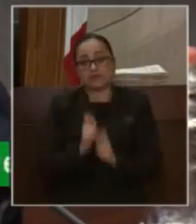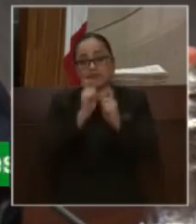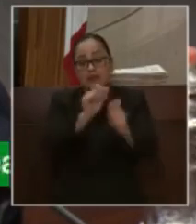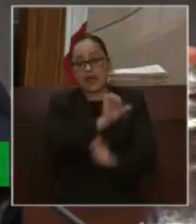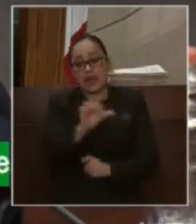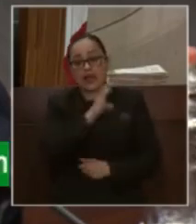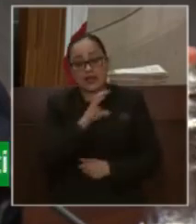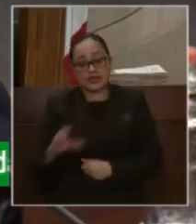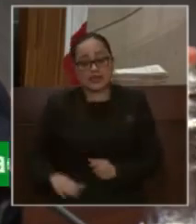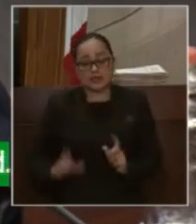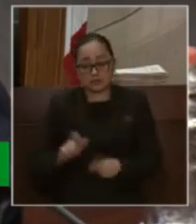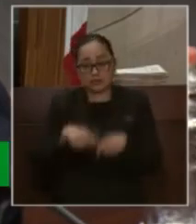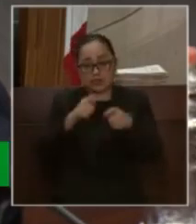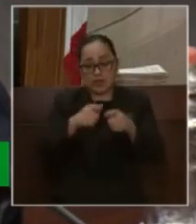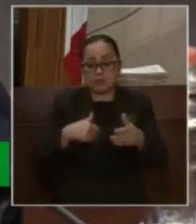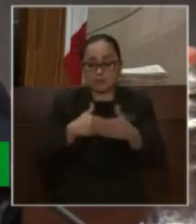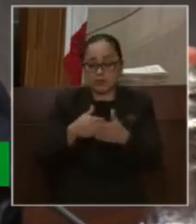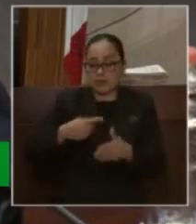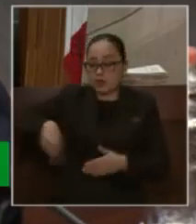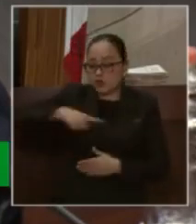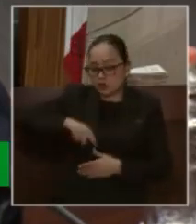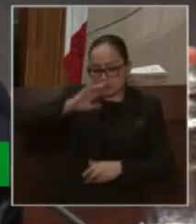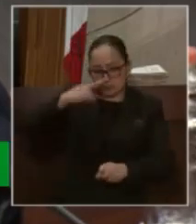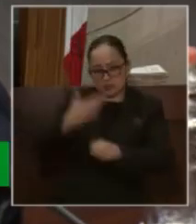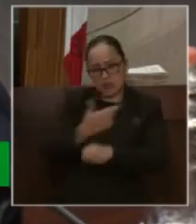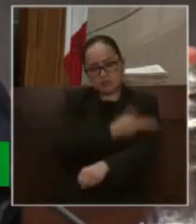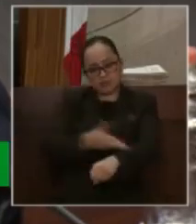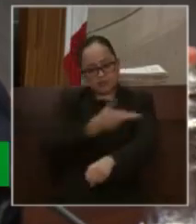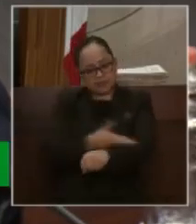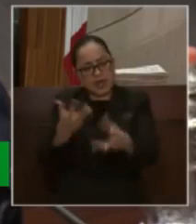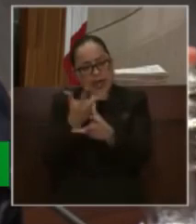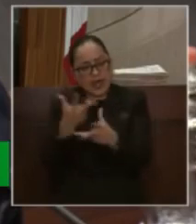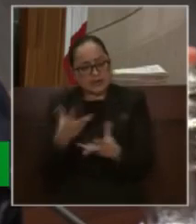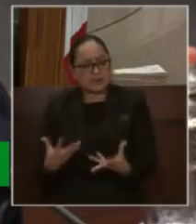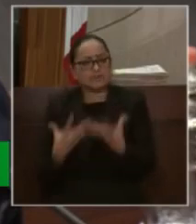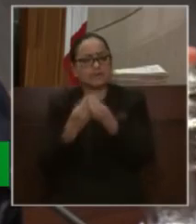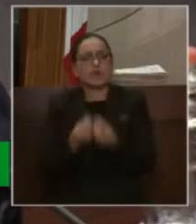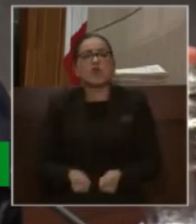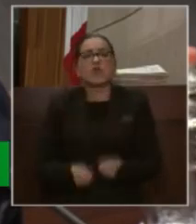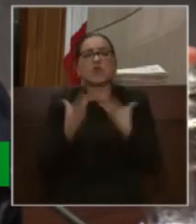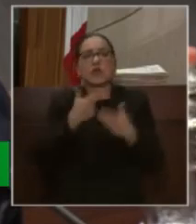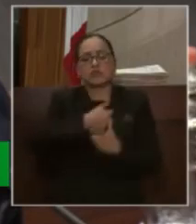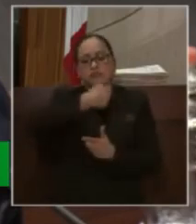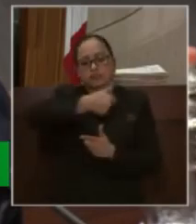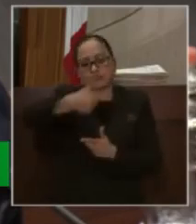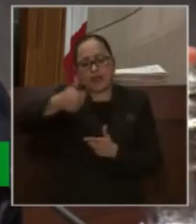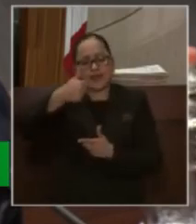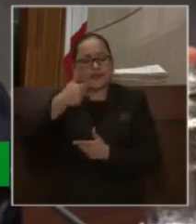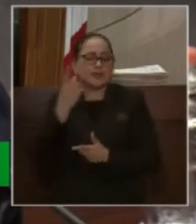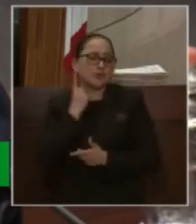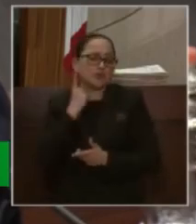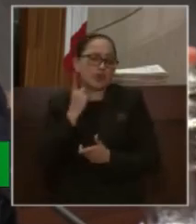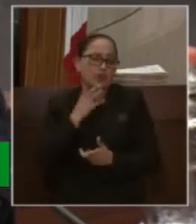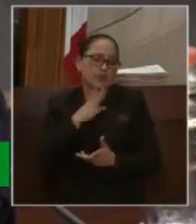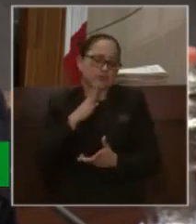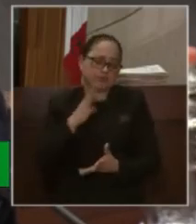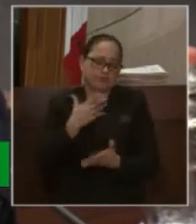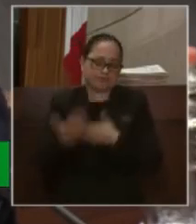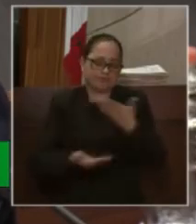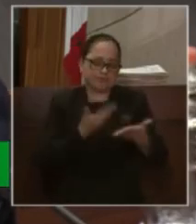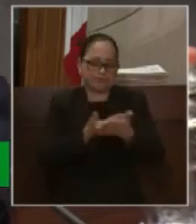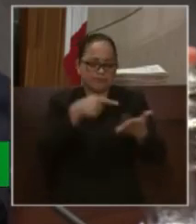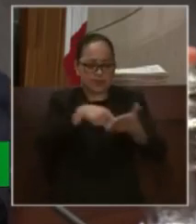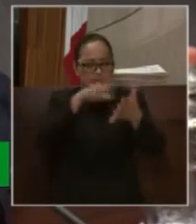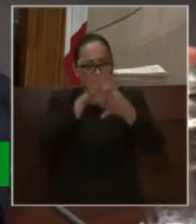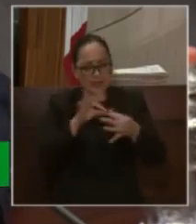de los candidatos electos, se propone, en plenitud de jurisdicción, desarrollar la fórmula y determinar la asignación de curules para quedar conforme se detalla en el